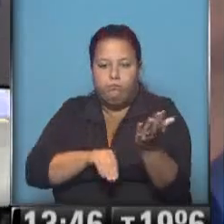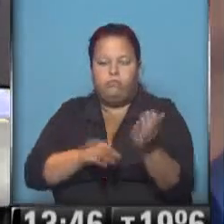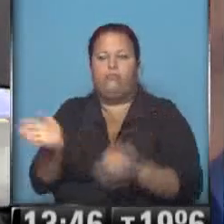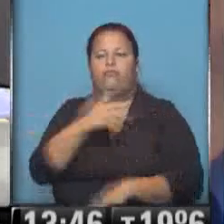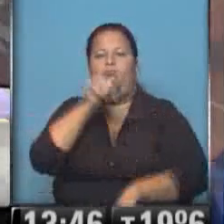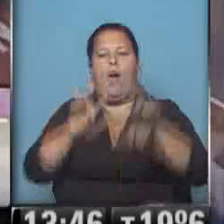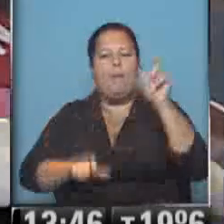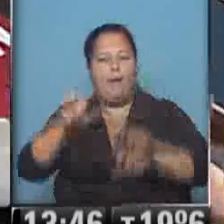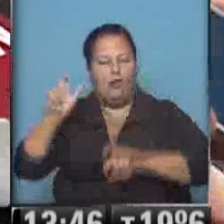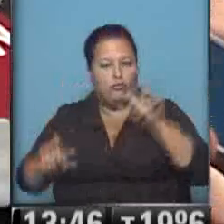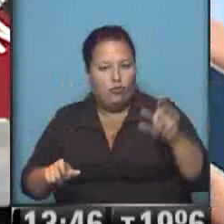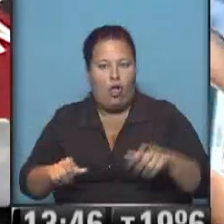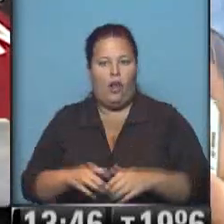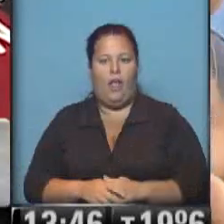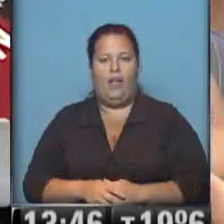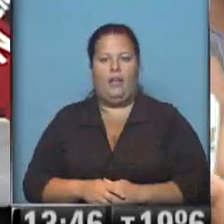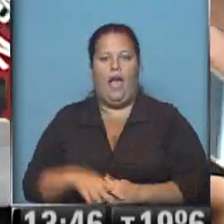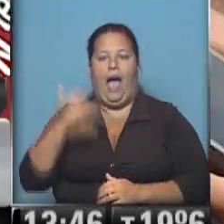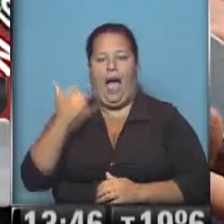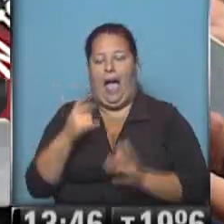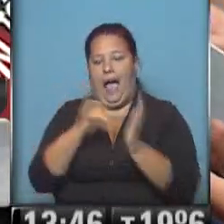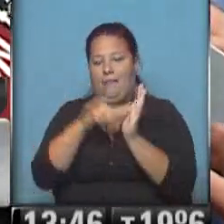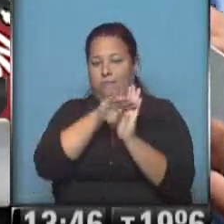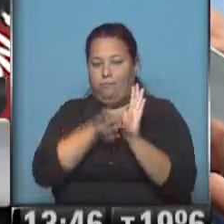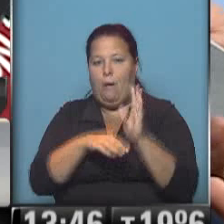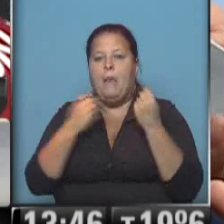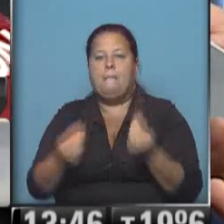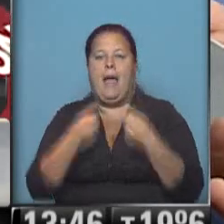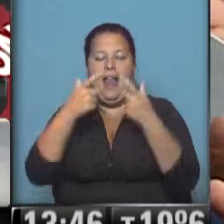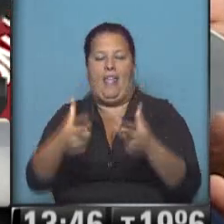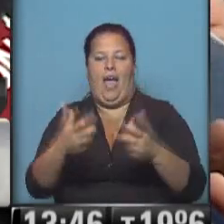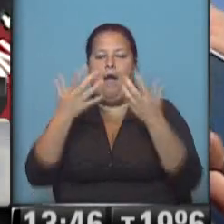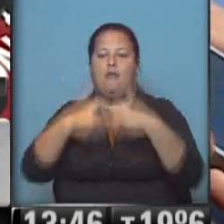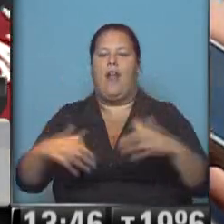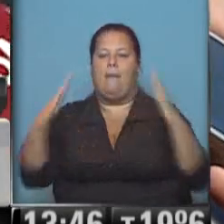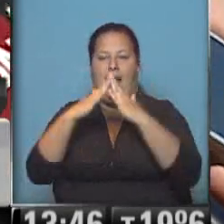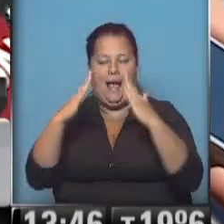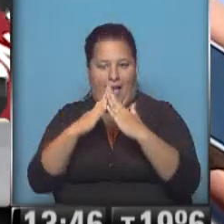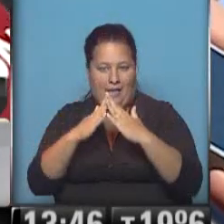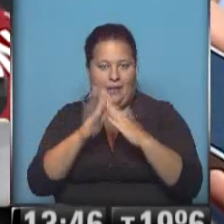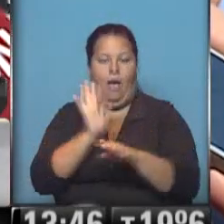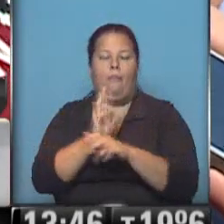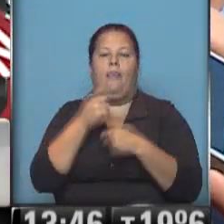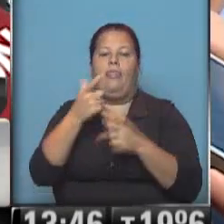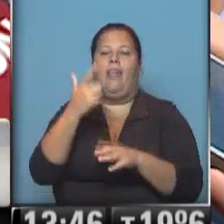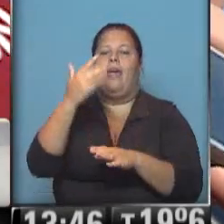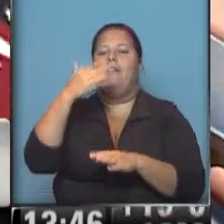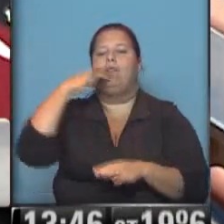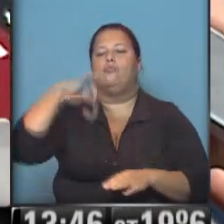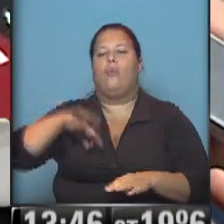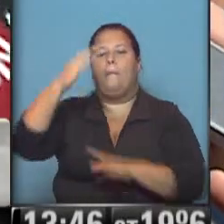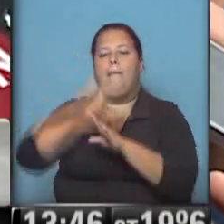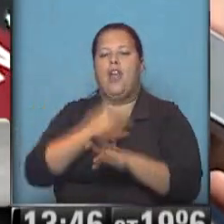todas aquellas personas que cumplen con los requisitos para ser beneficiarios del programa Hogar, es decir, que tengan menos un ingreso